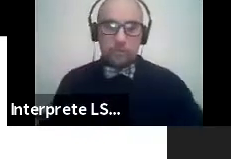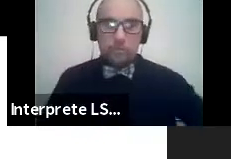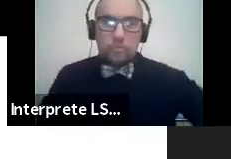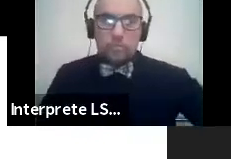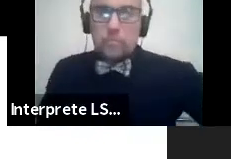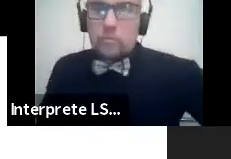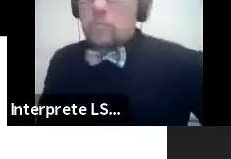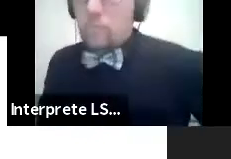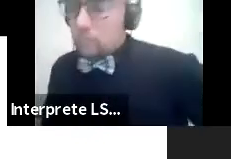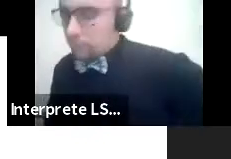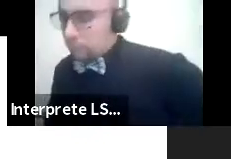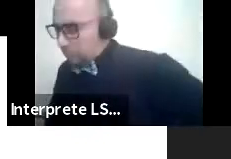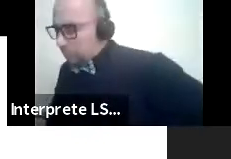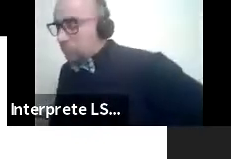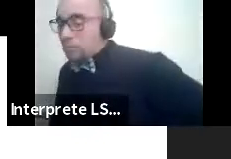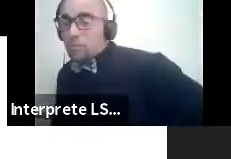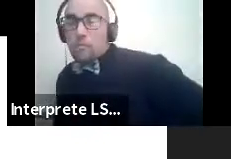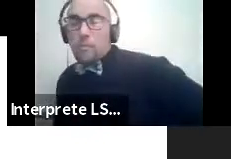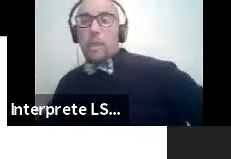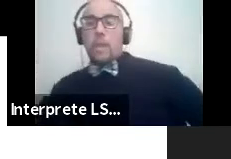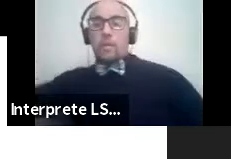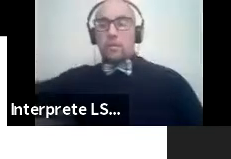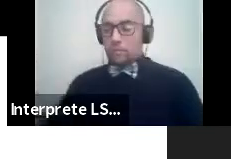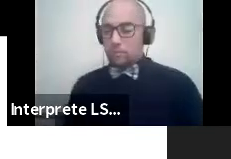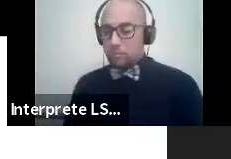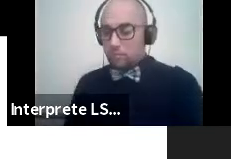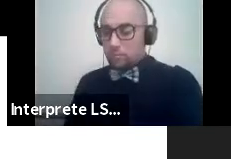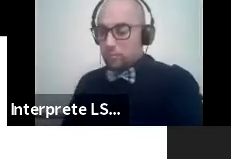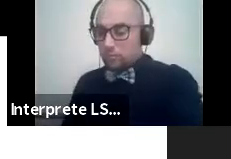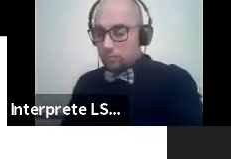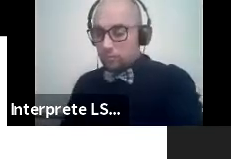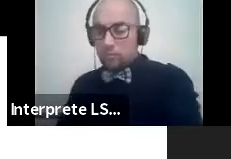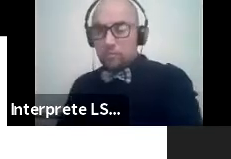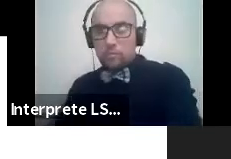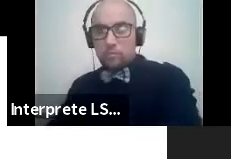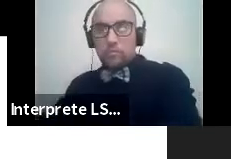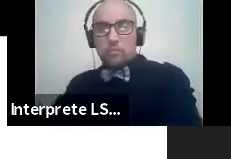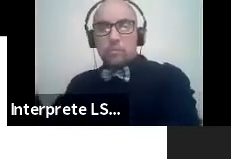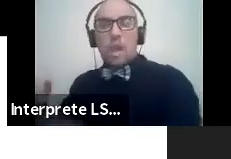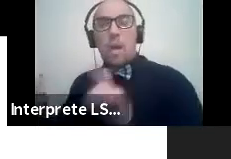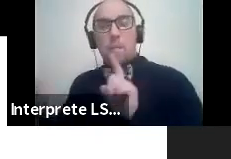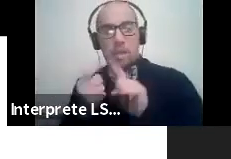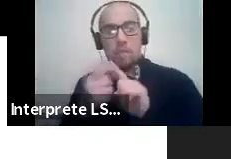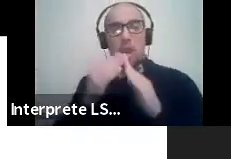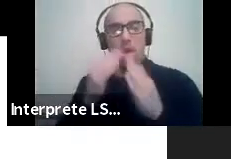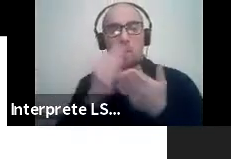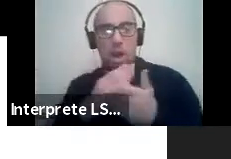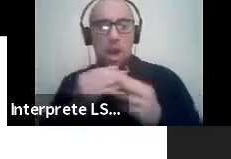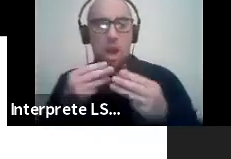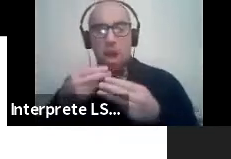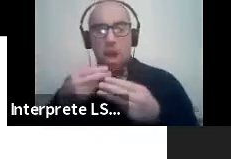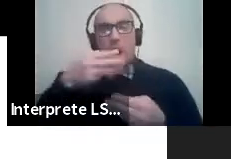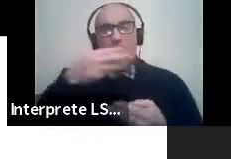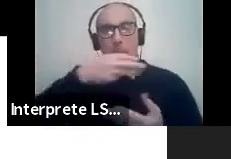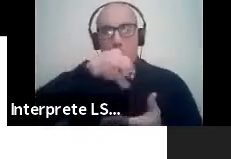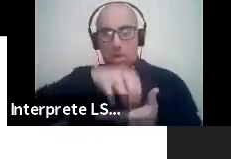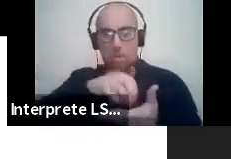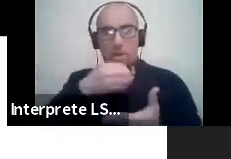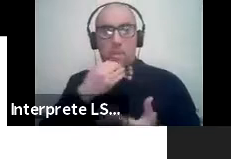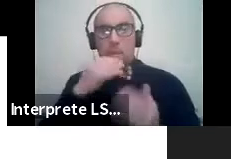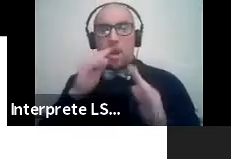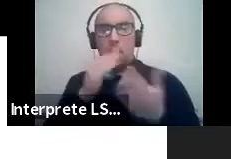Y participaron escuelas municipales y privadas de Santiago, o sea, a nivel socioeconómico que se puede considerar más alto y otro más bajo,